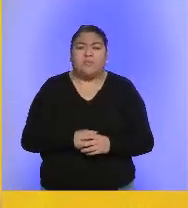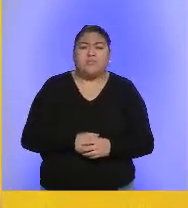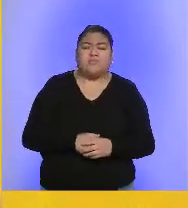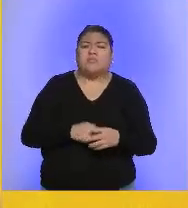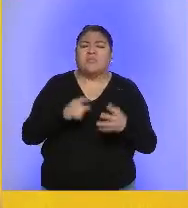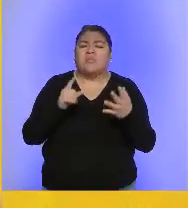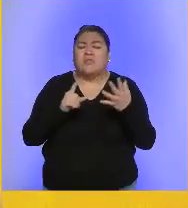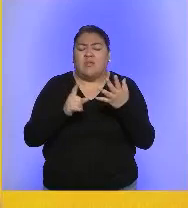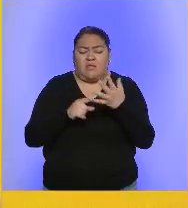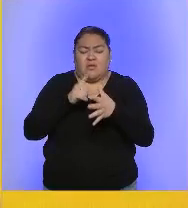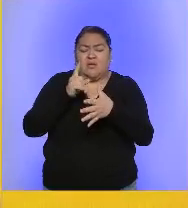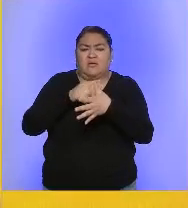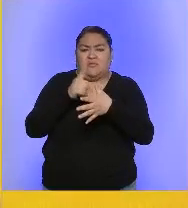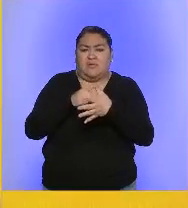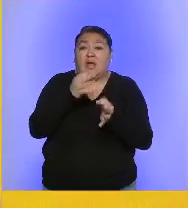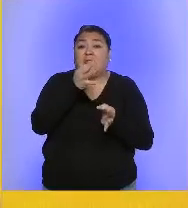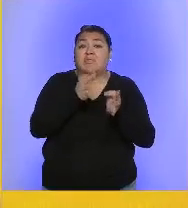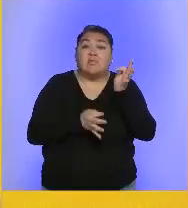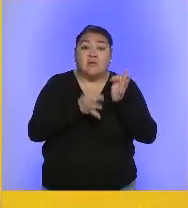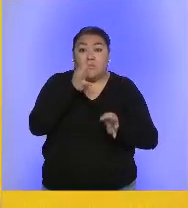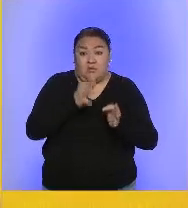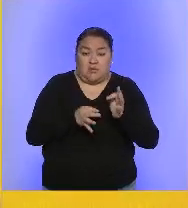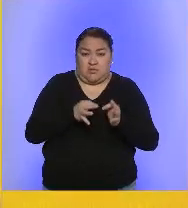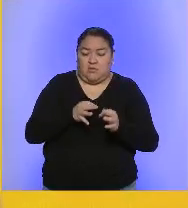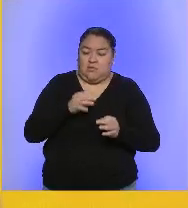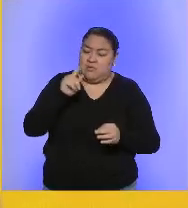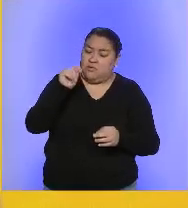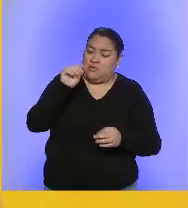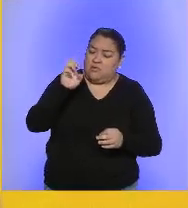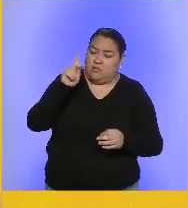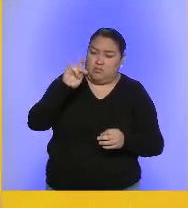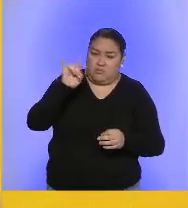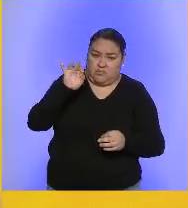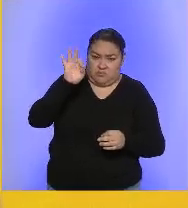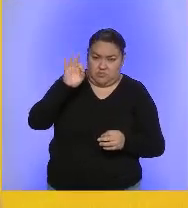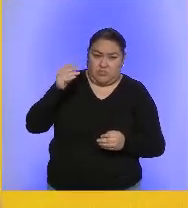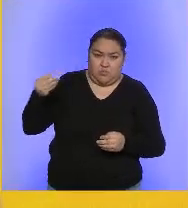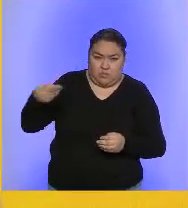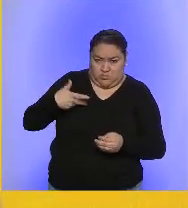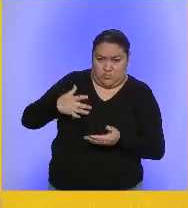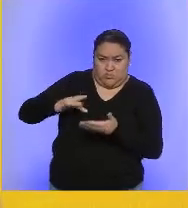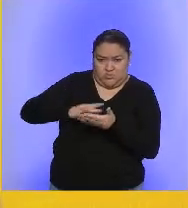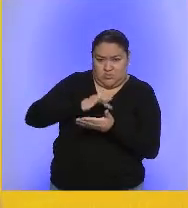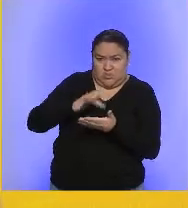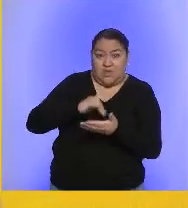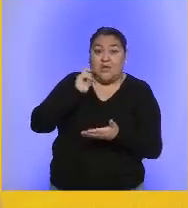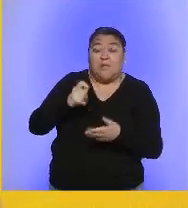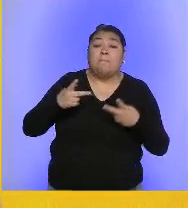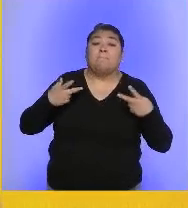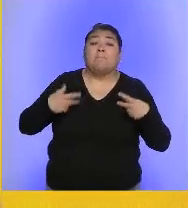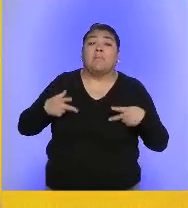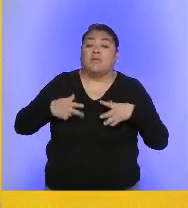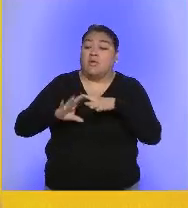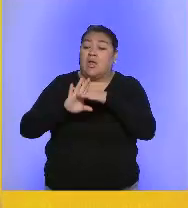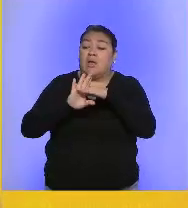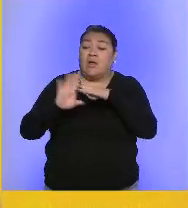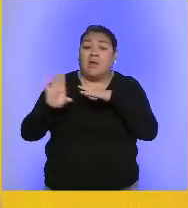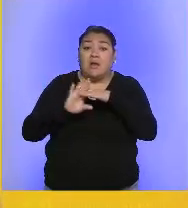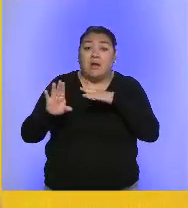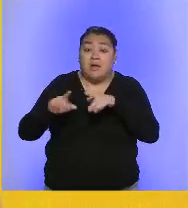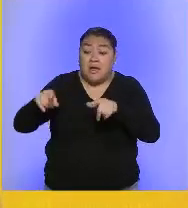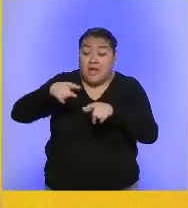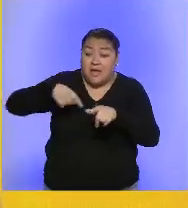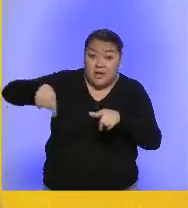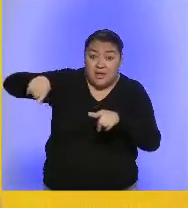Electoral también aportó fue el voto migrante, como la participación política de las comunidades